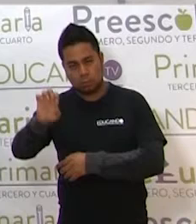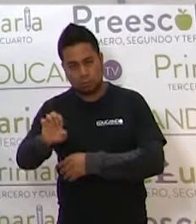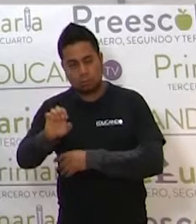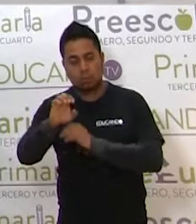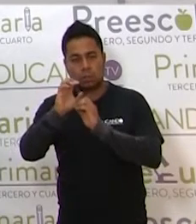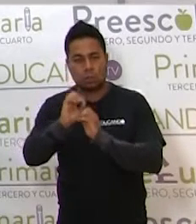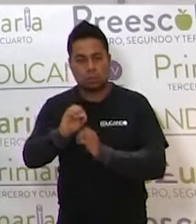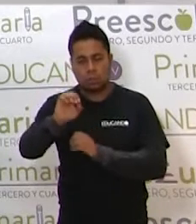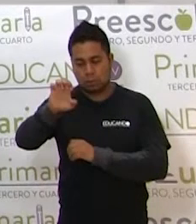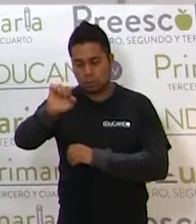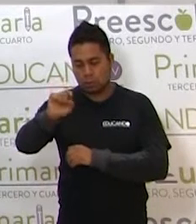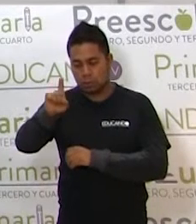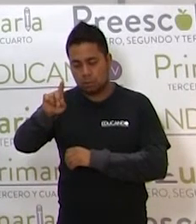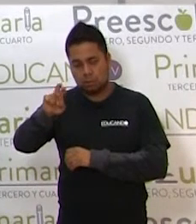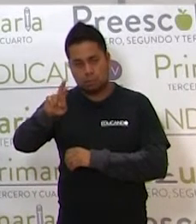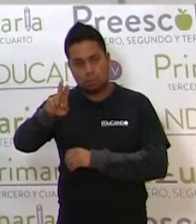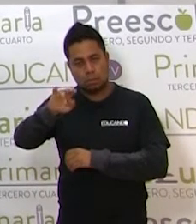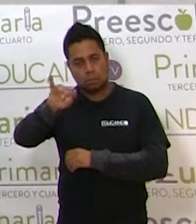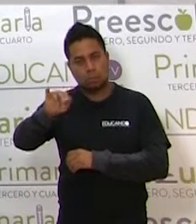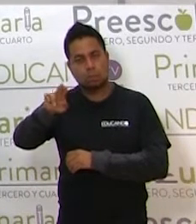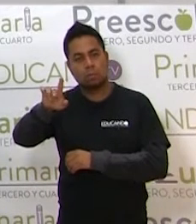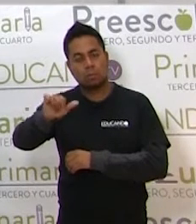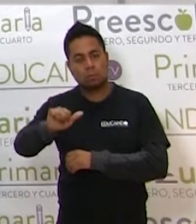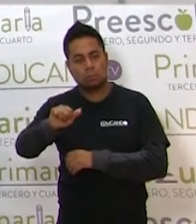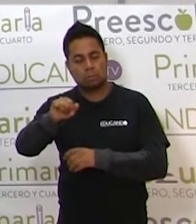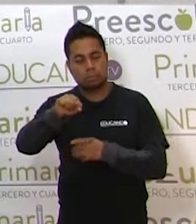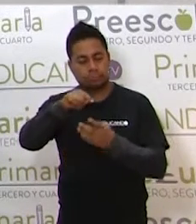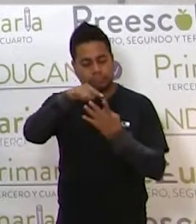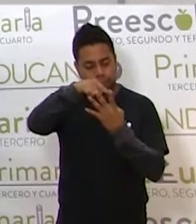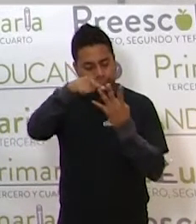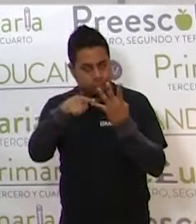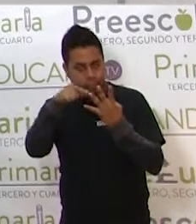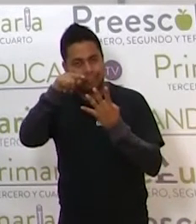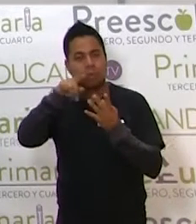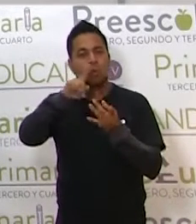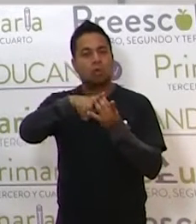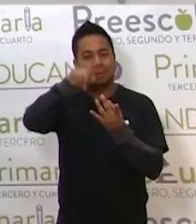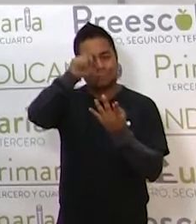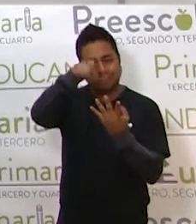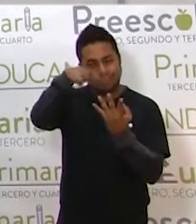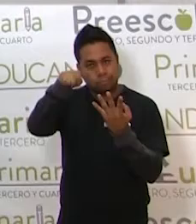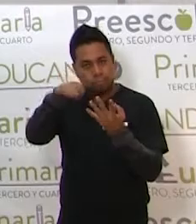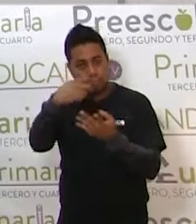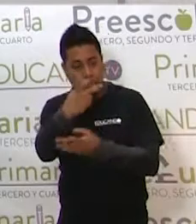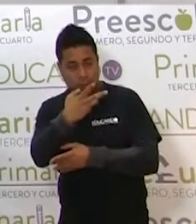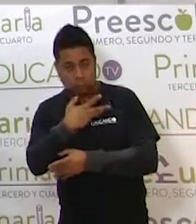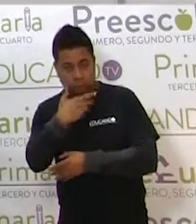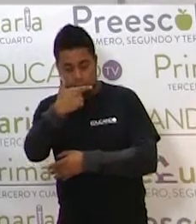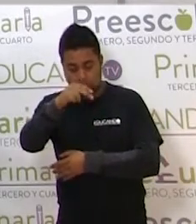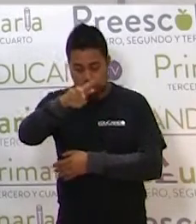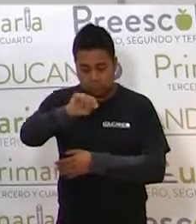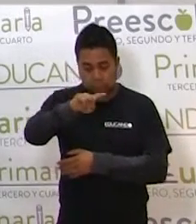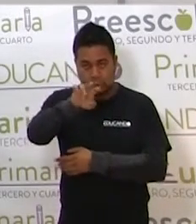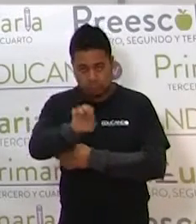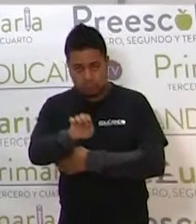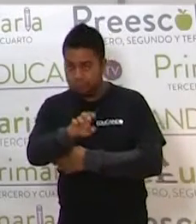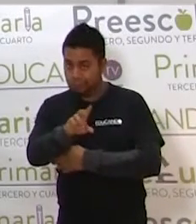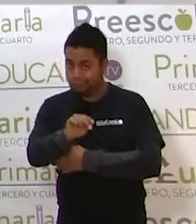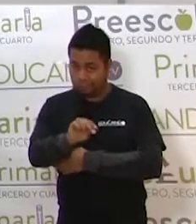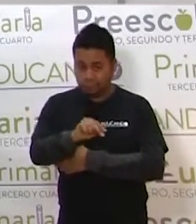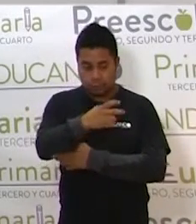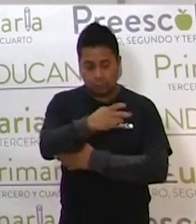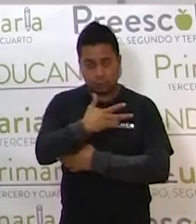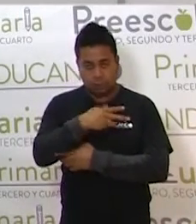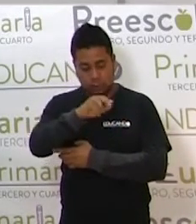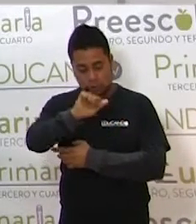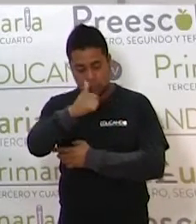ubicación de su sílaba tónica es grave no verdad es aguda muy bien